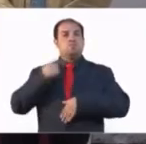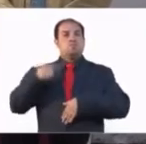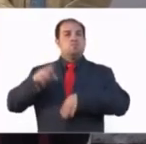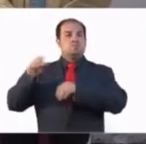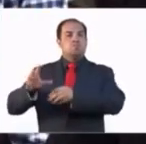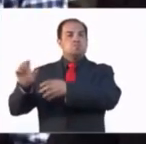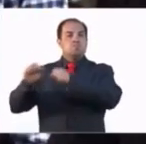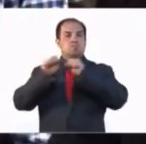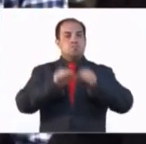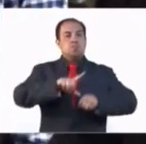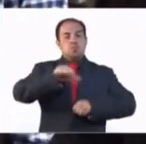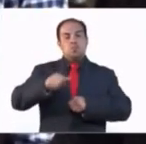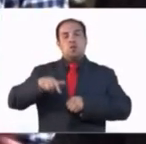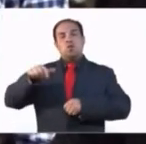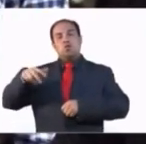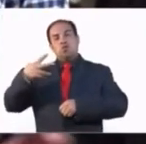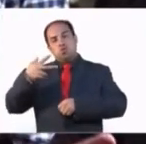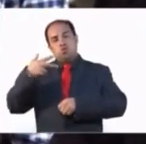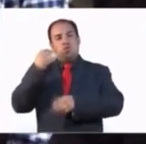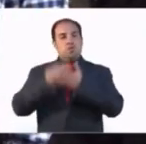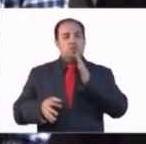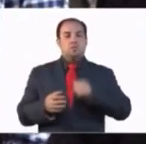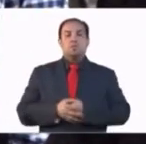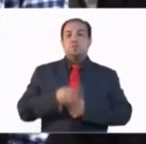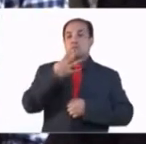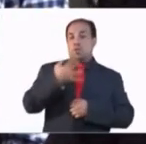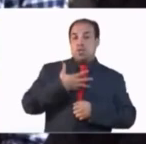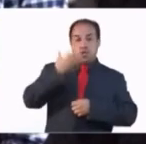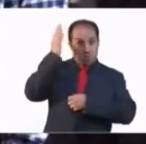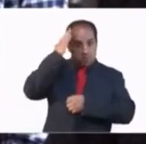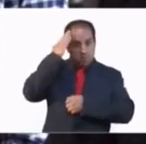los demás. ¿Entre estos 4 secretarios estaría el líder